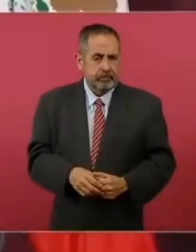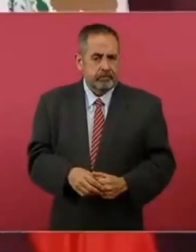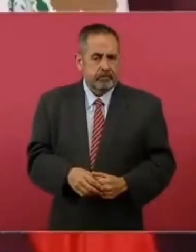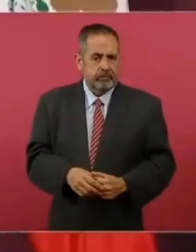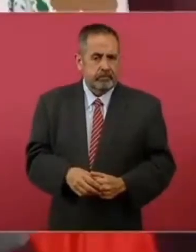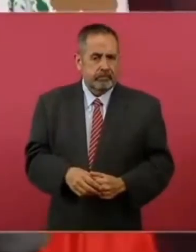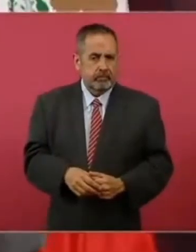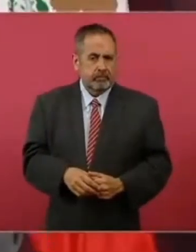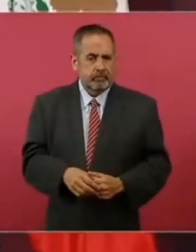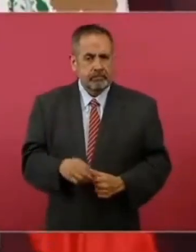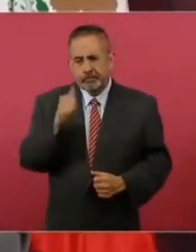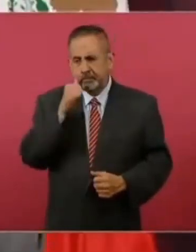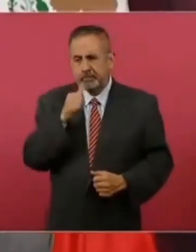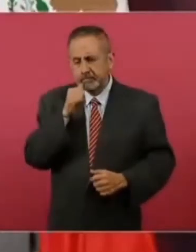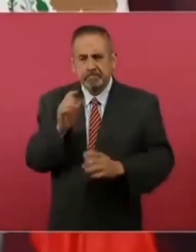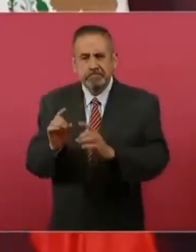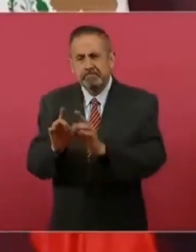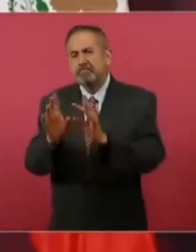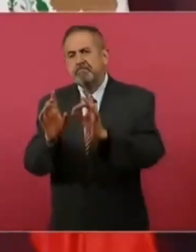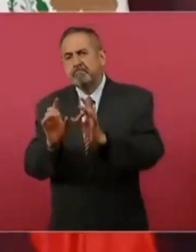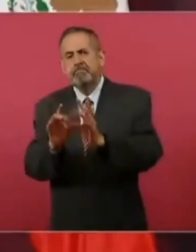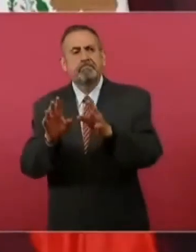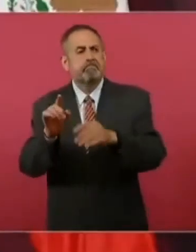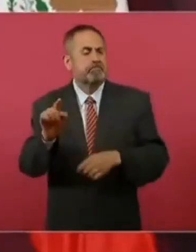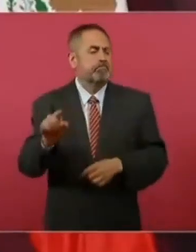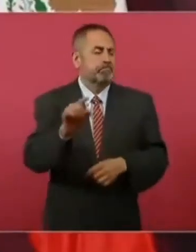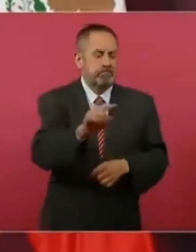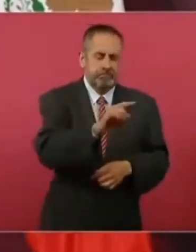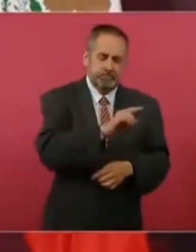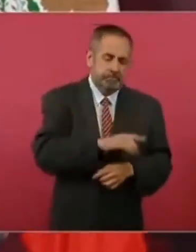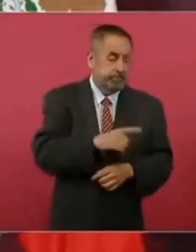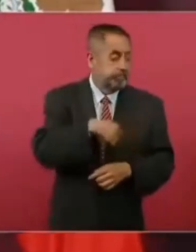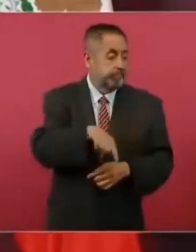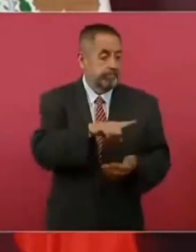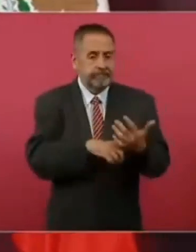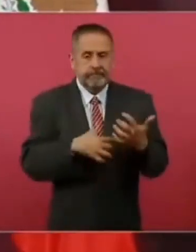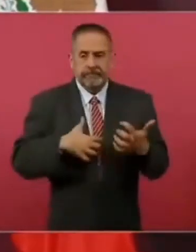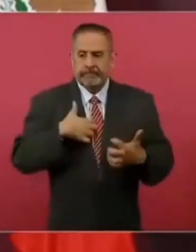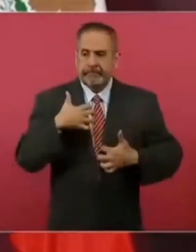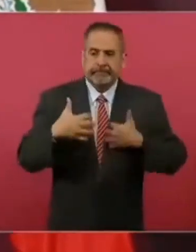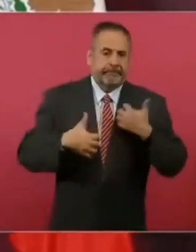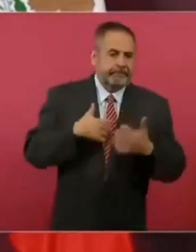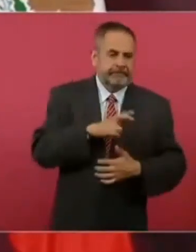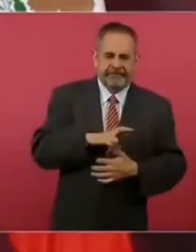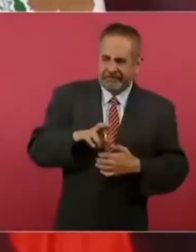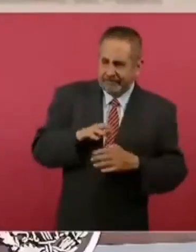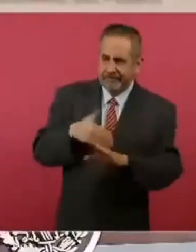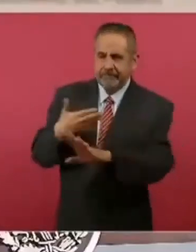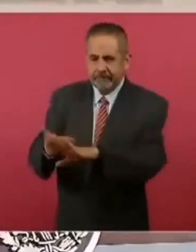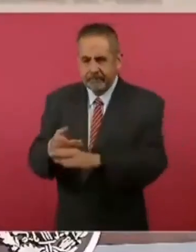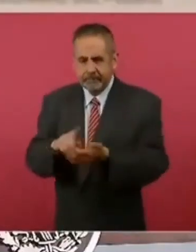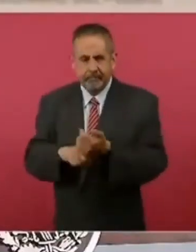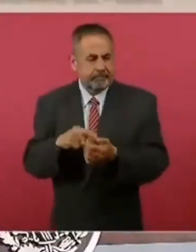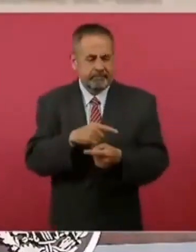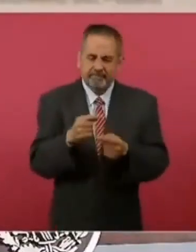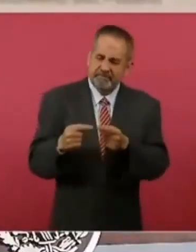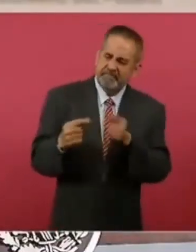Siempre suceden estas cosas, hay reacción. De ahí viene la palabra